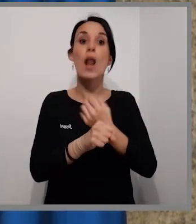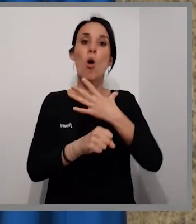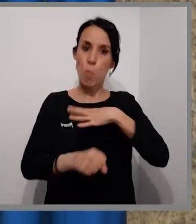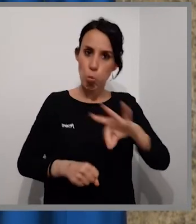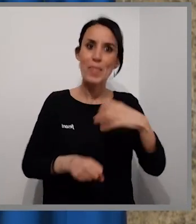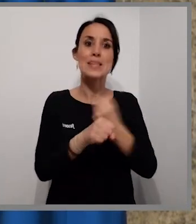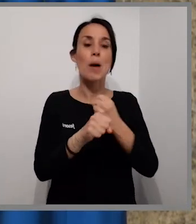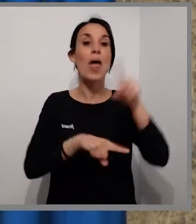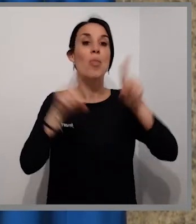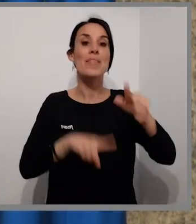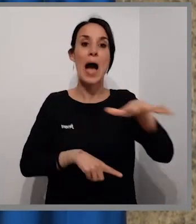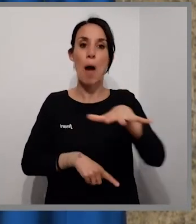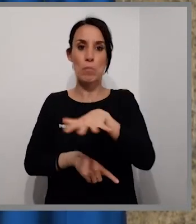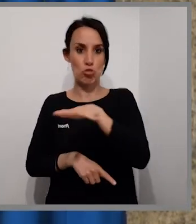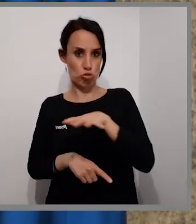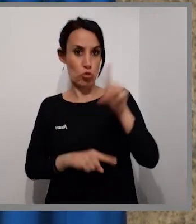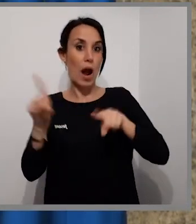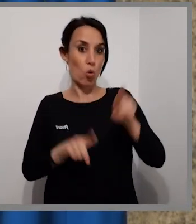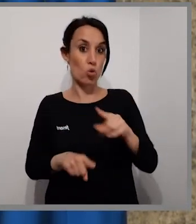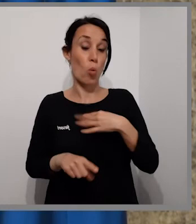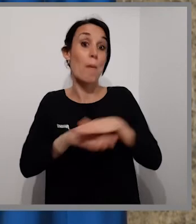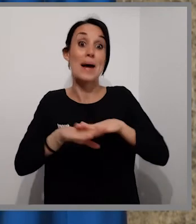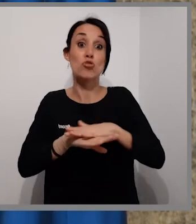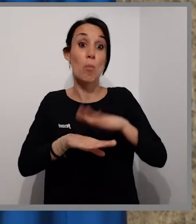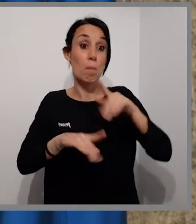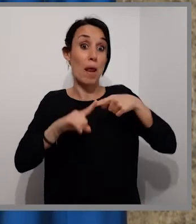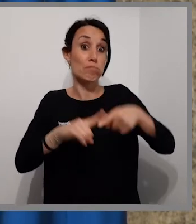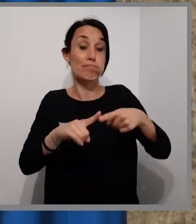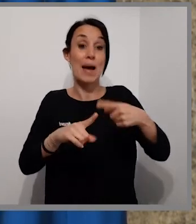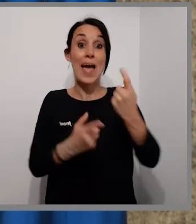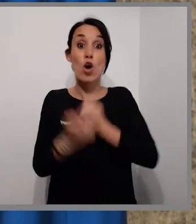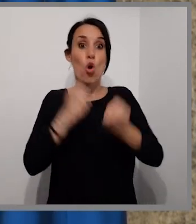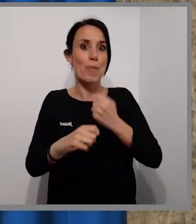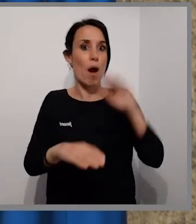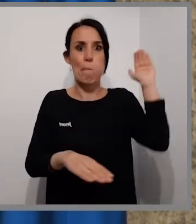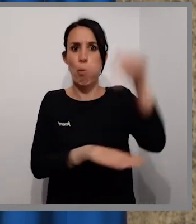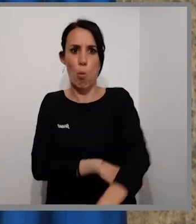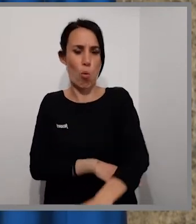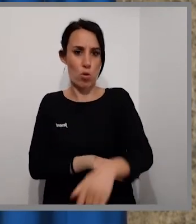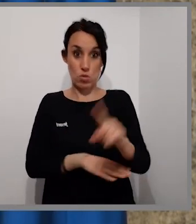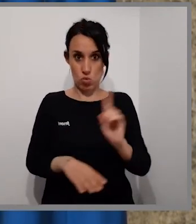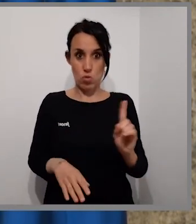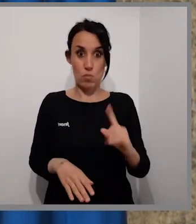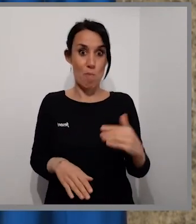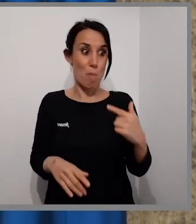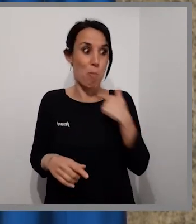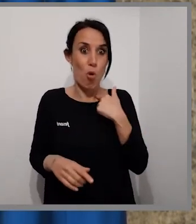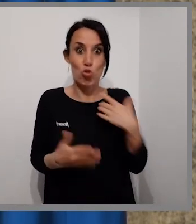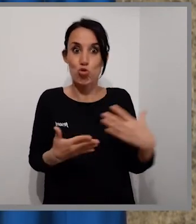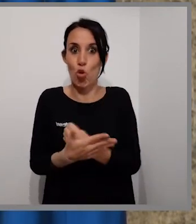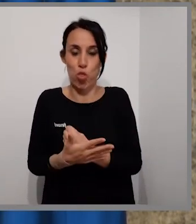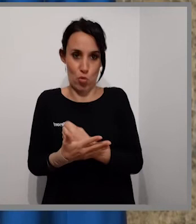puede trabajar en algunos ámbitos determinados que son fundamentales para que la economía no pierda